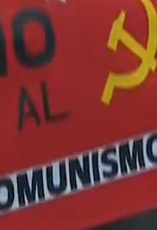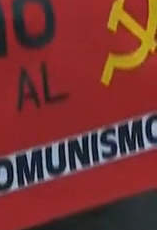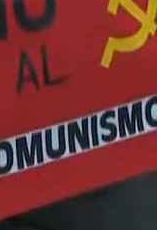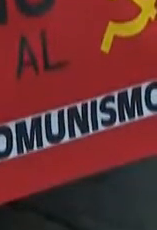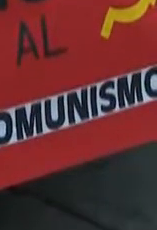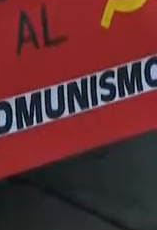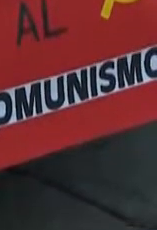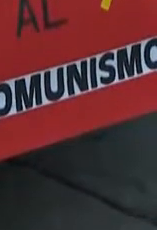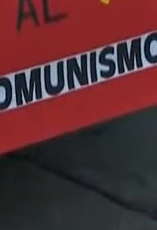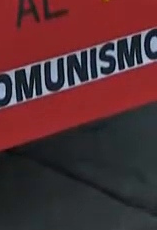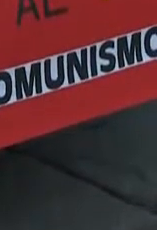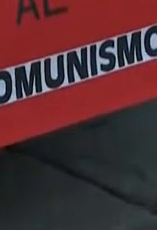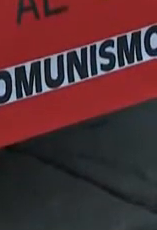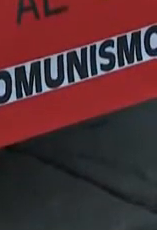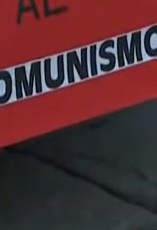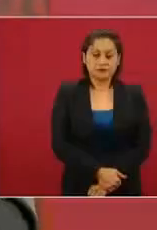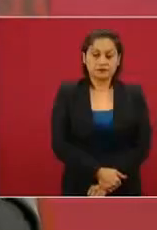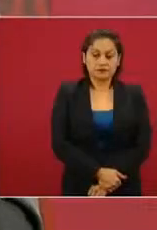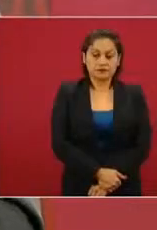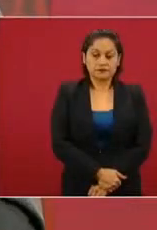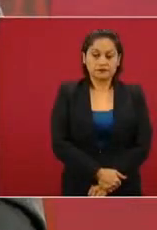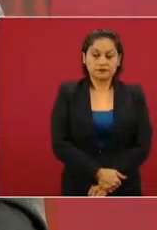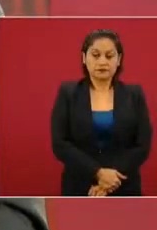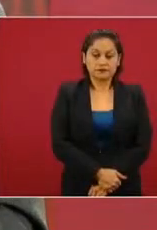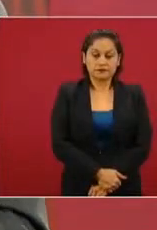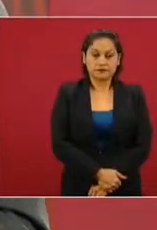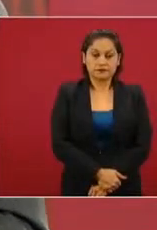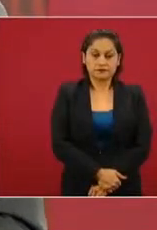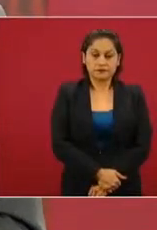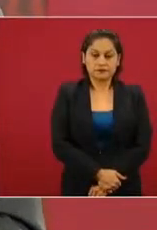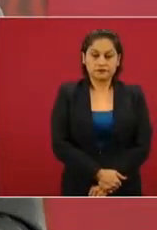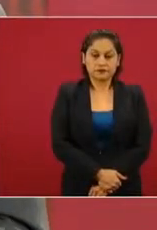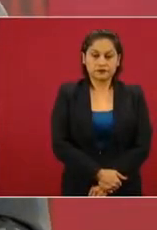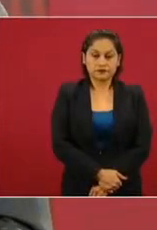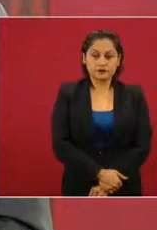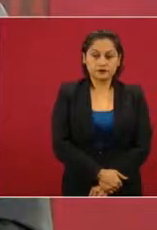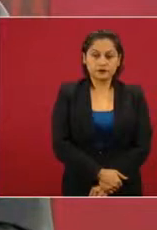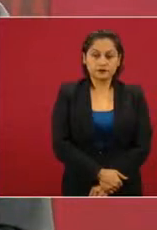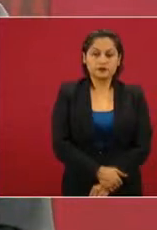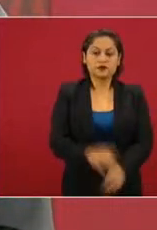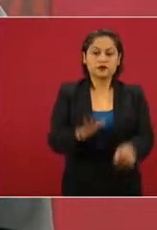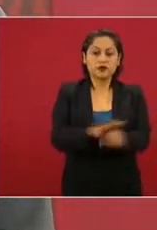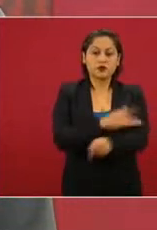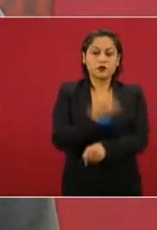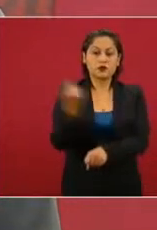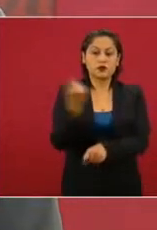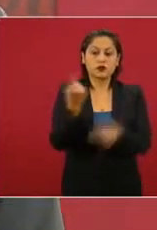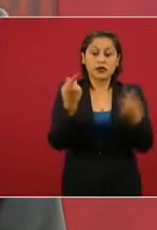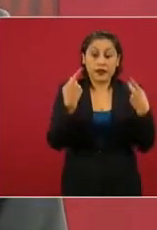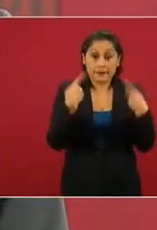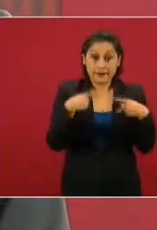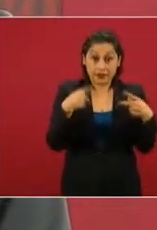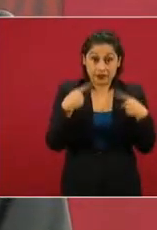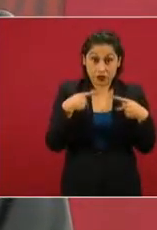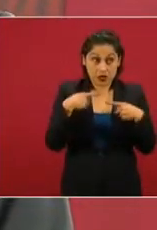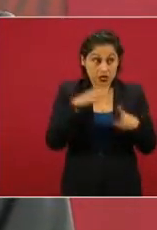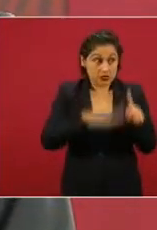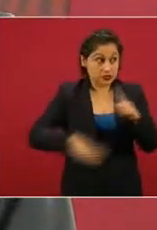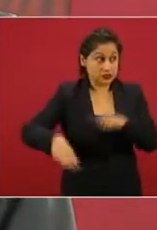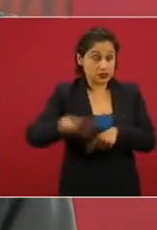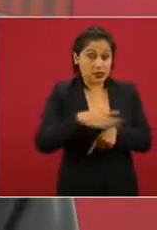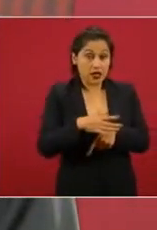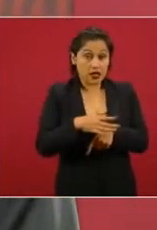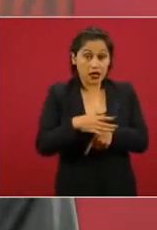el presidente de la República. Yo creo que una de las equivocaciones que ha tenido la oposición es pensar que si al presidente de